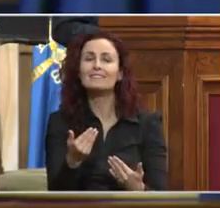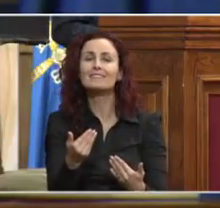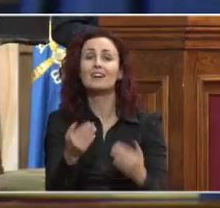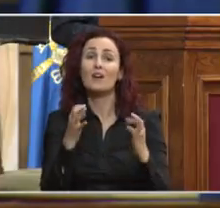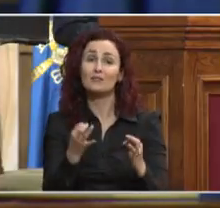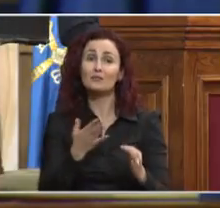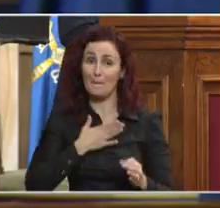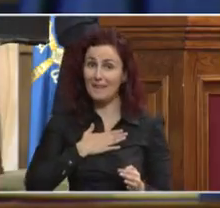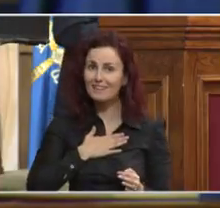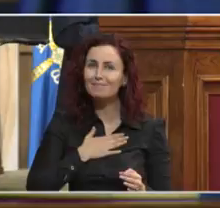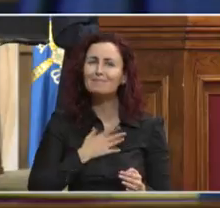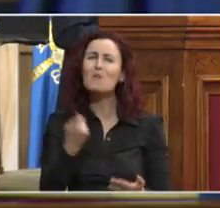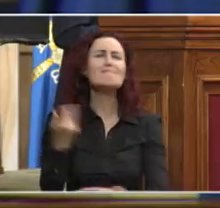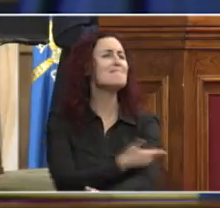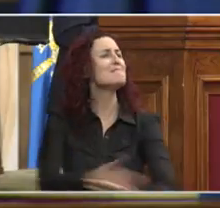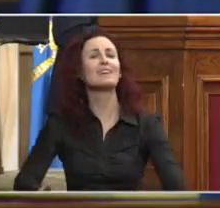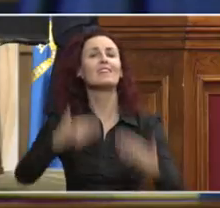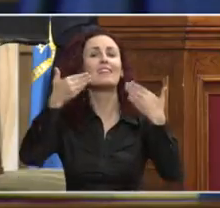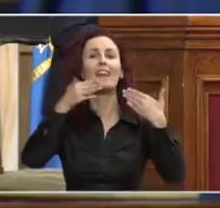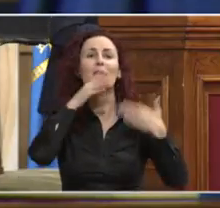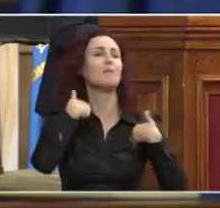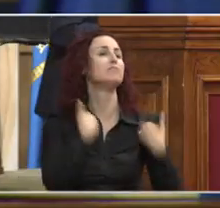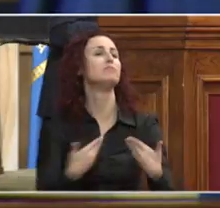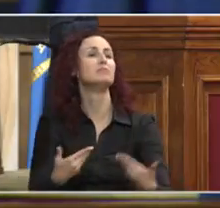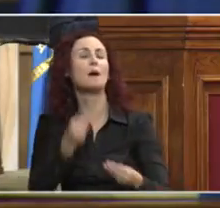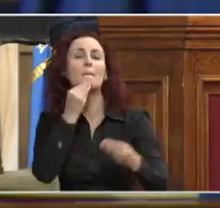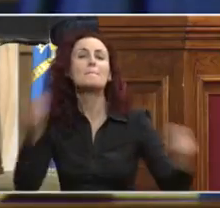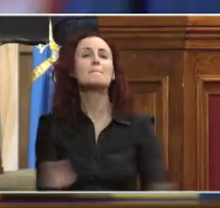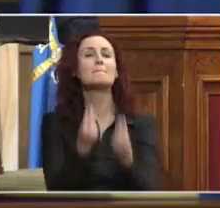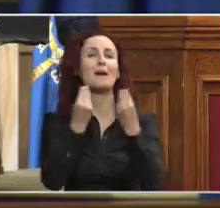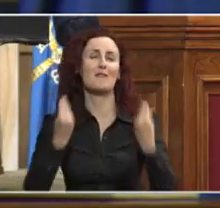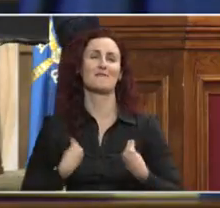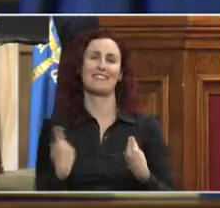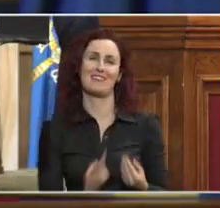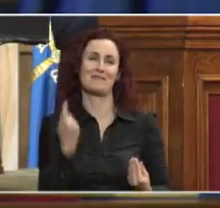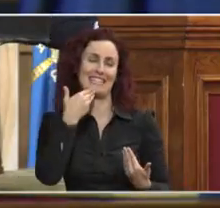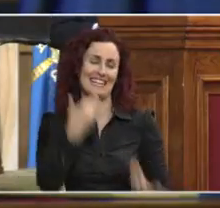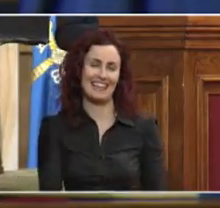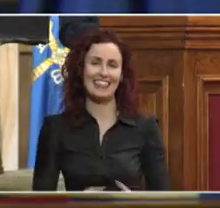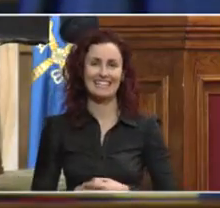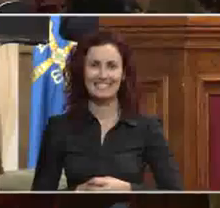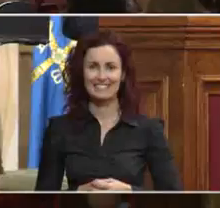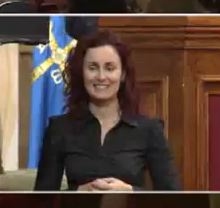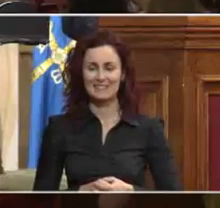mí mismo, un millón de gracias por estos regalos que han hecho mejores nuestras vidas.